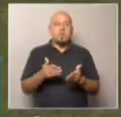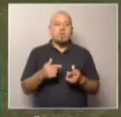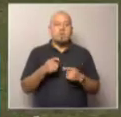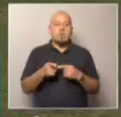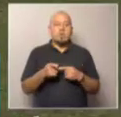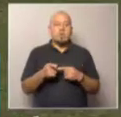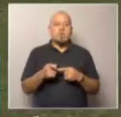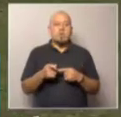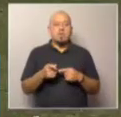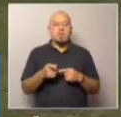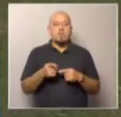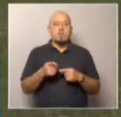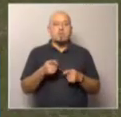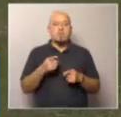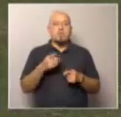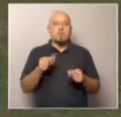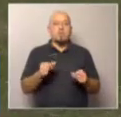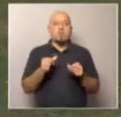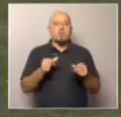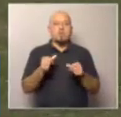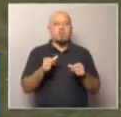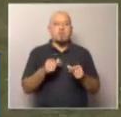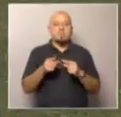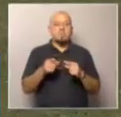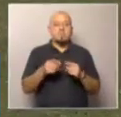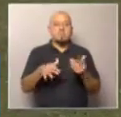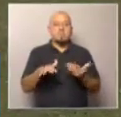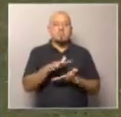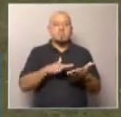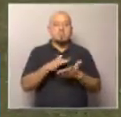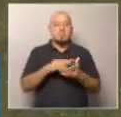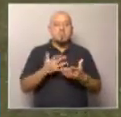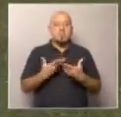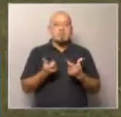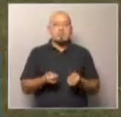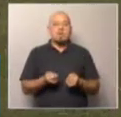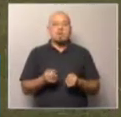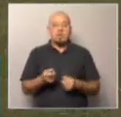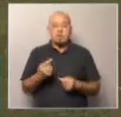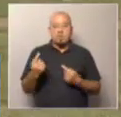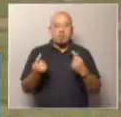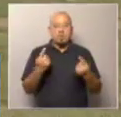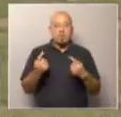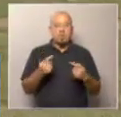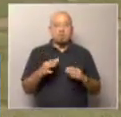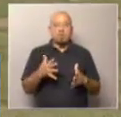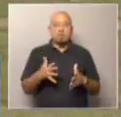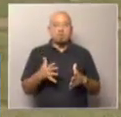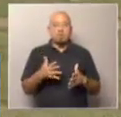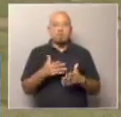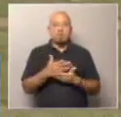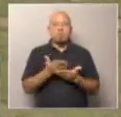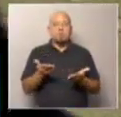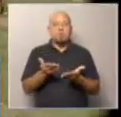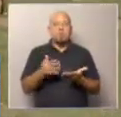Ellos prácticamente funcionan con esas, con la situación de que se apoyan entre unos y otros y son como un gran